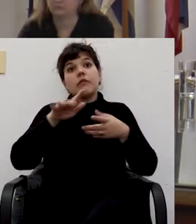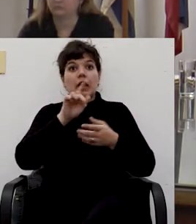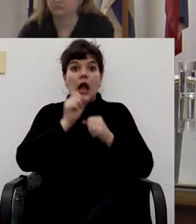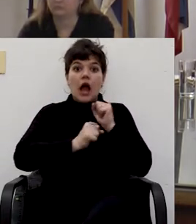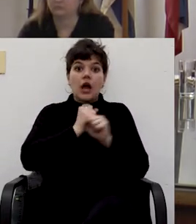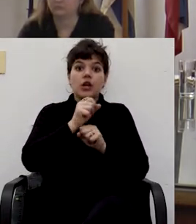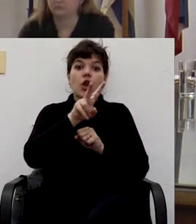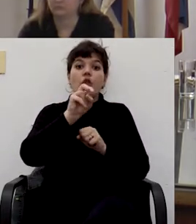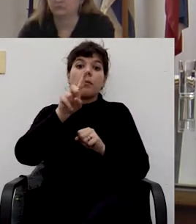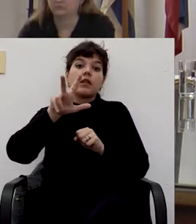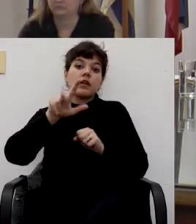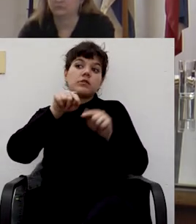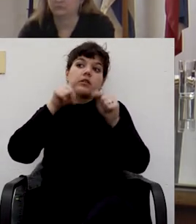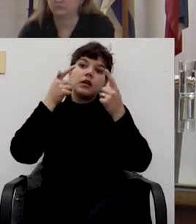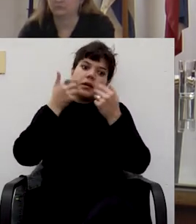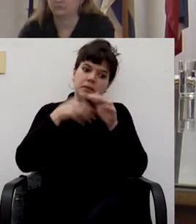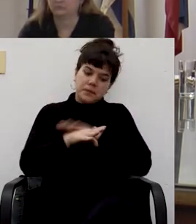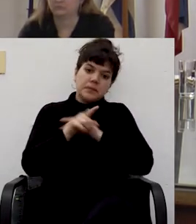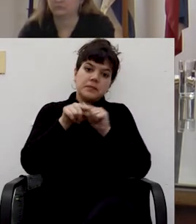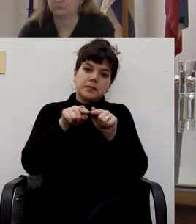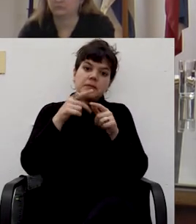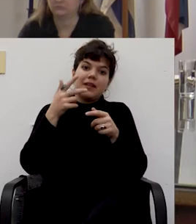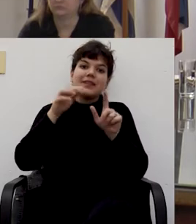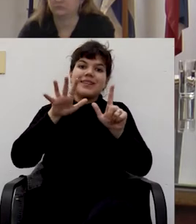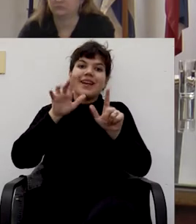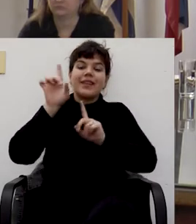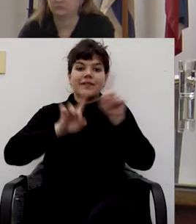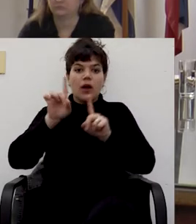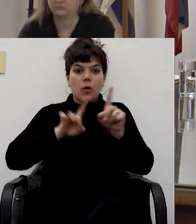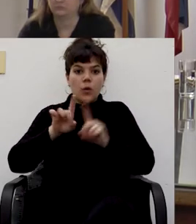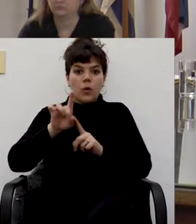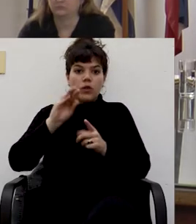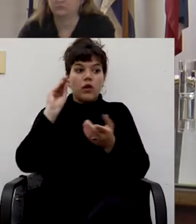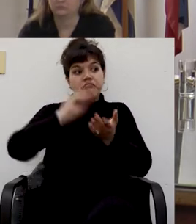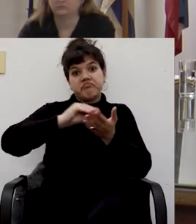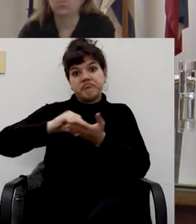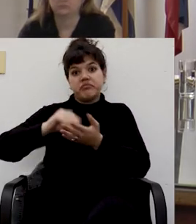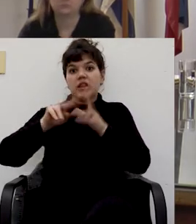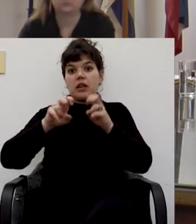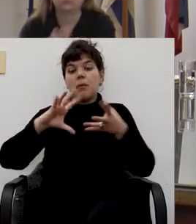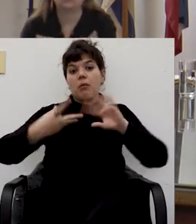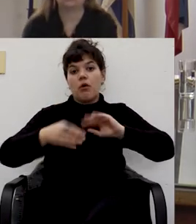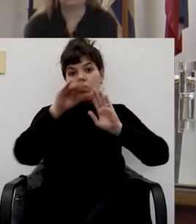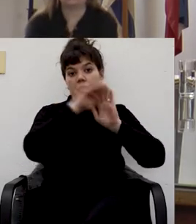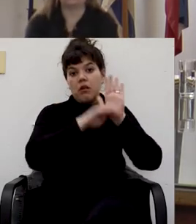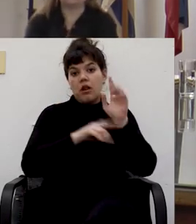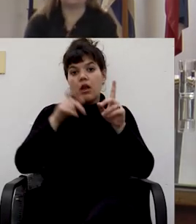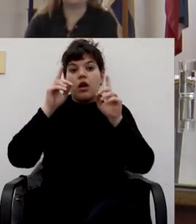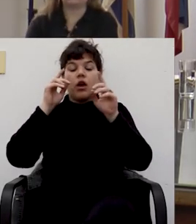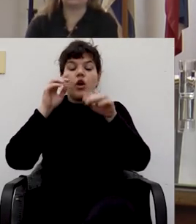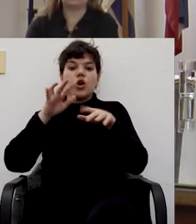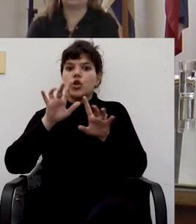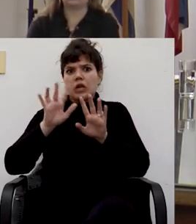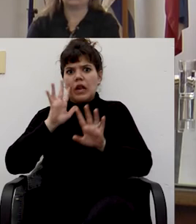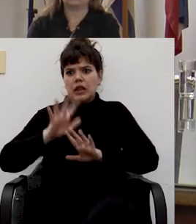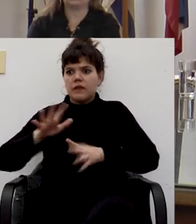el 2013, ingresan 7 facultades a implementar el modelo, se hacen diagnósticos organizacionales y